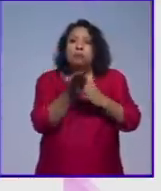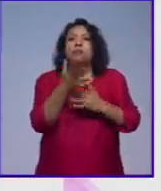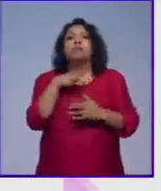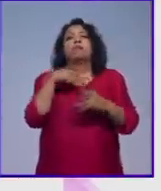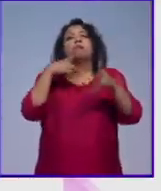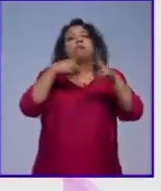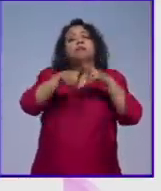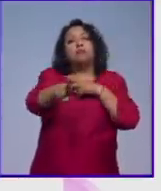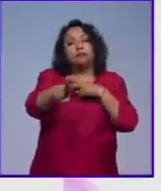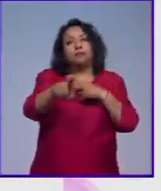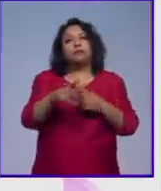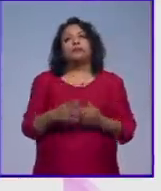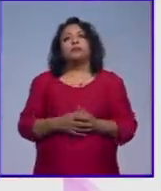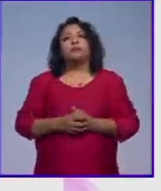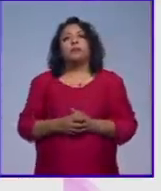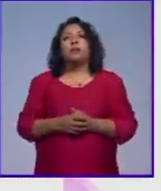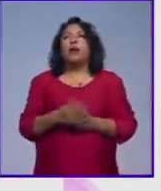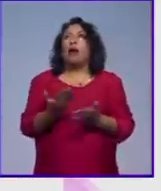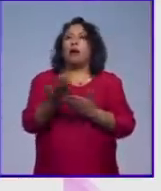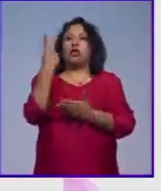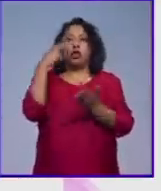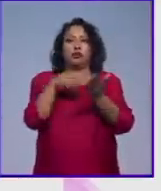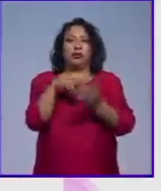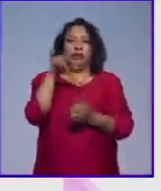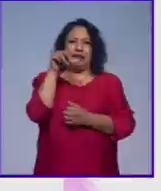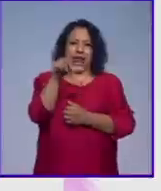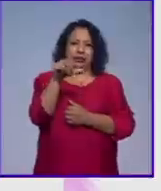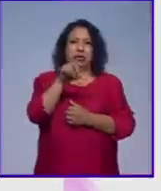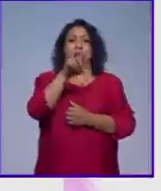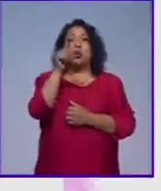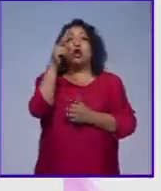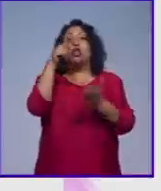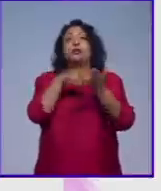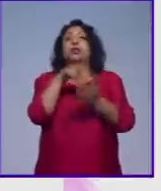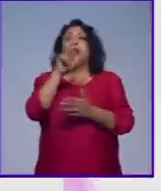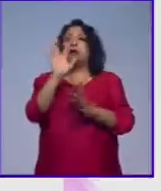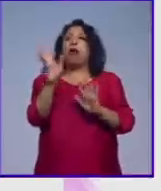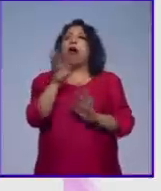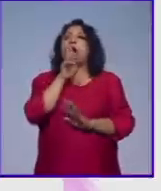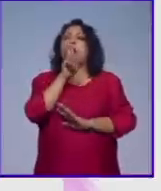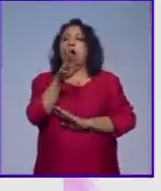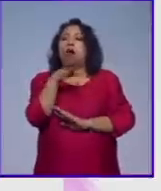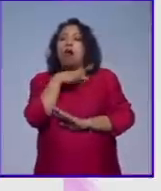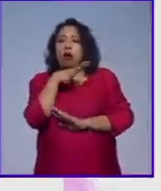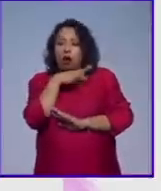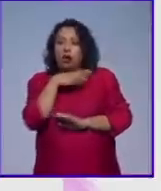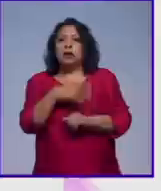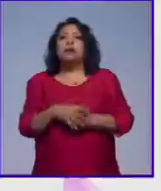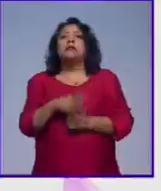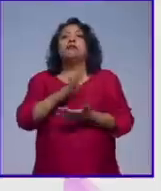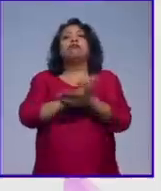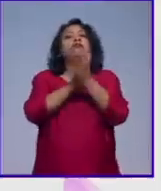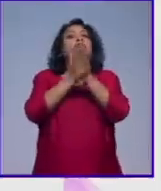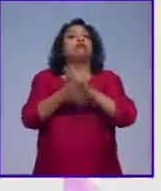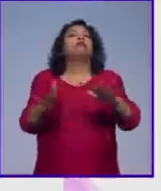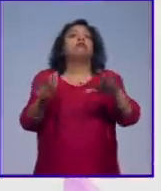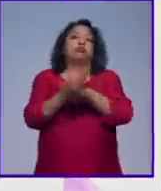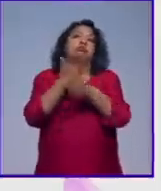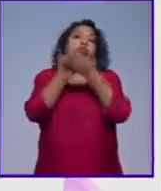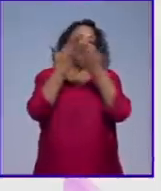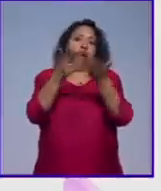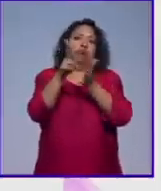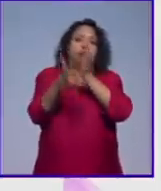empezó en 2016, en 2017 hubo resultados y se volvió a hacer este